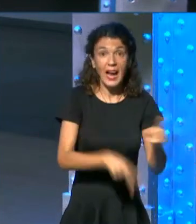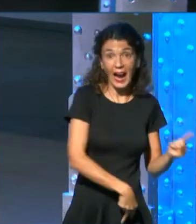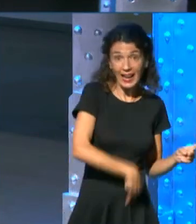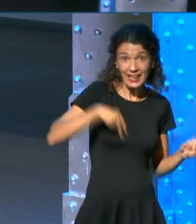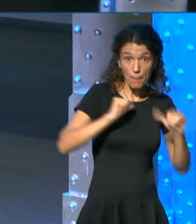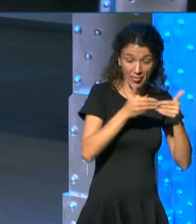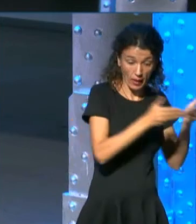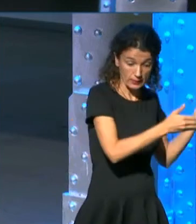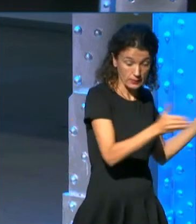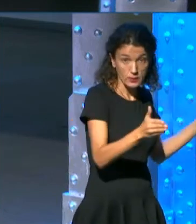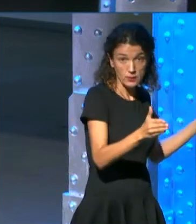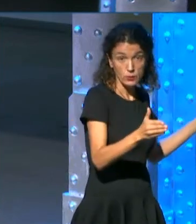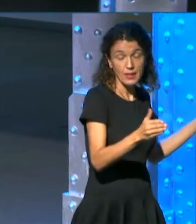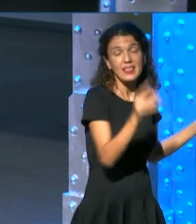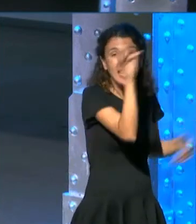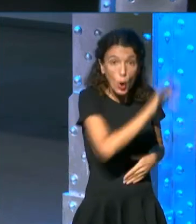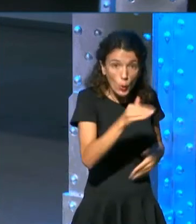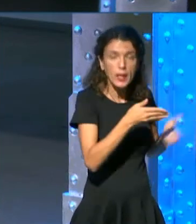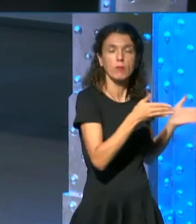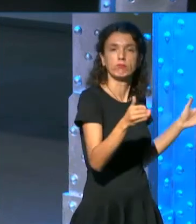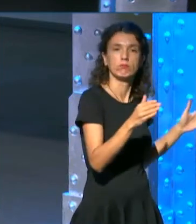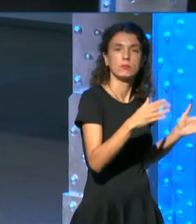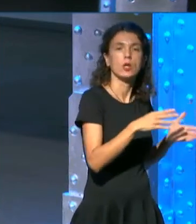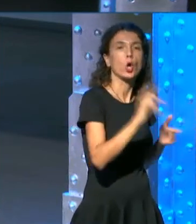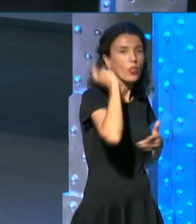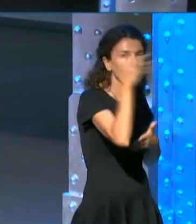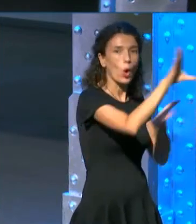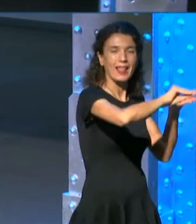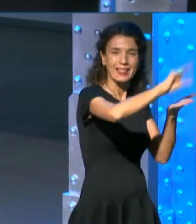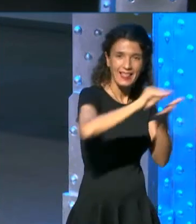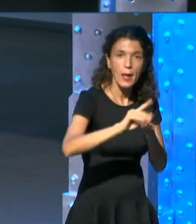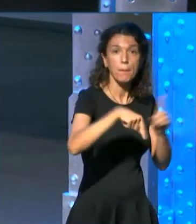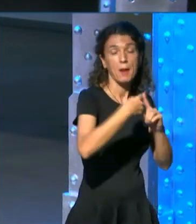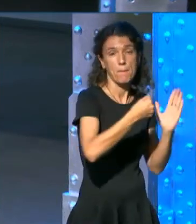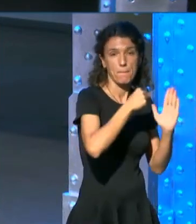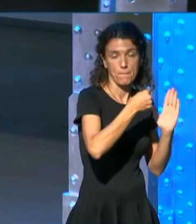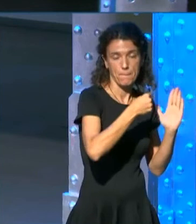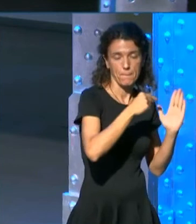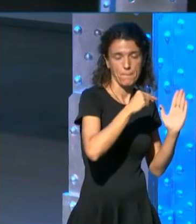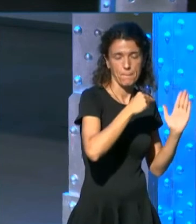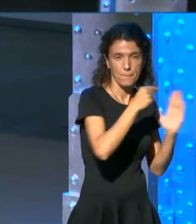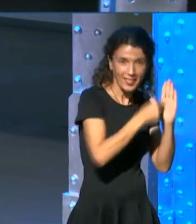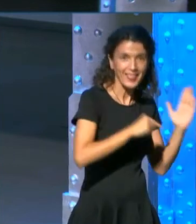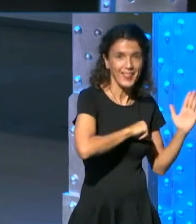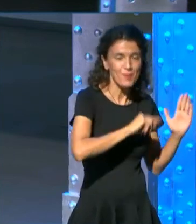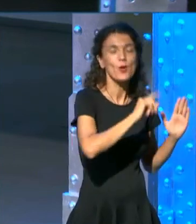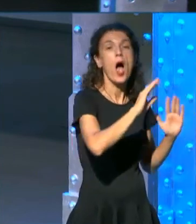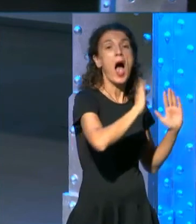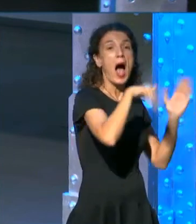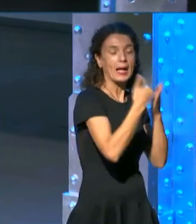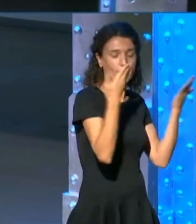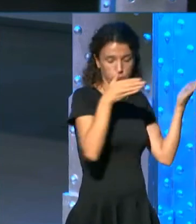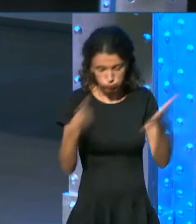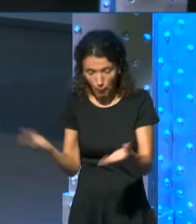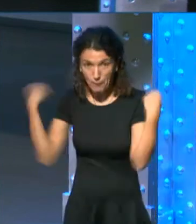general, ir desde la teoría, entender los conceptos, los valores y los principios y aterrizarlo y llevarlo a lo práctico.